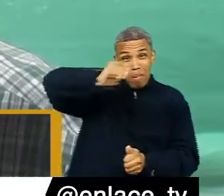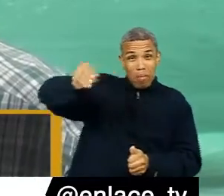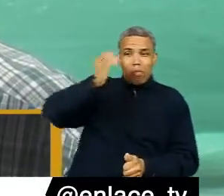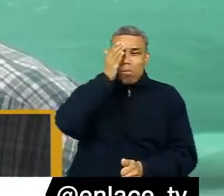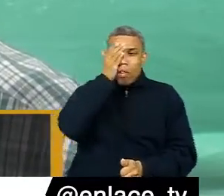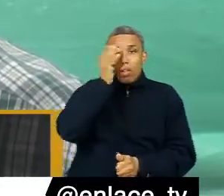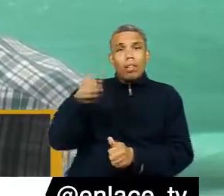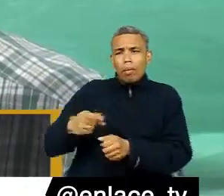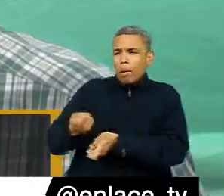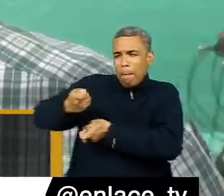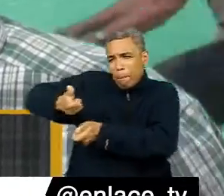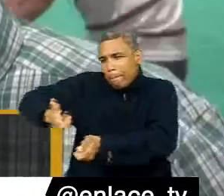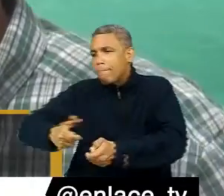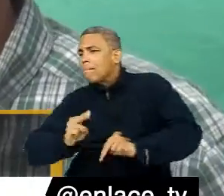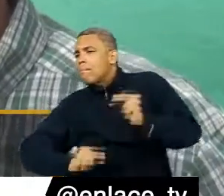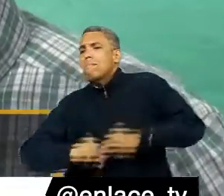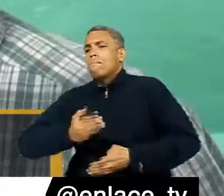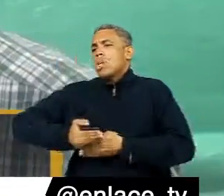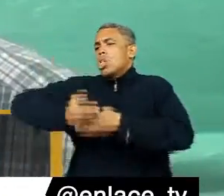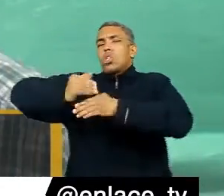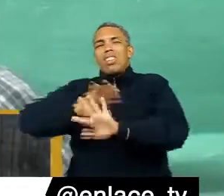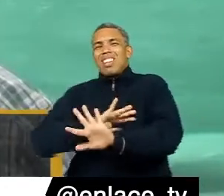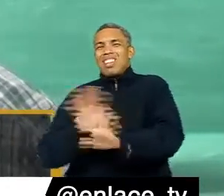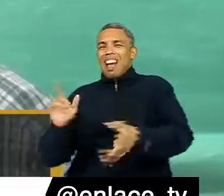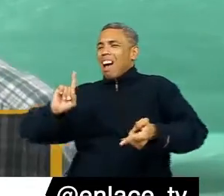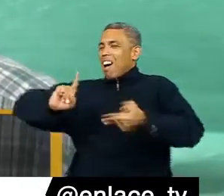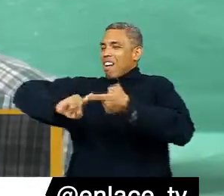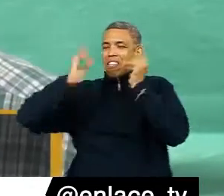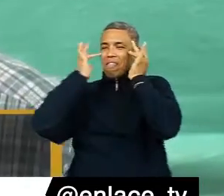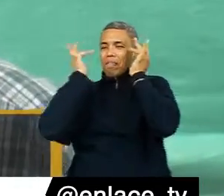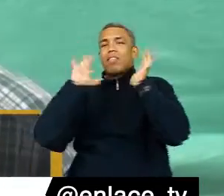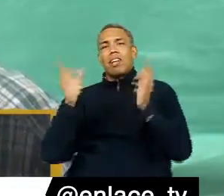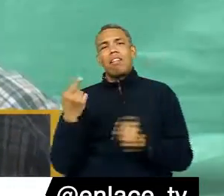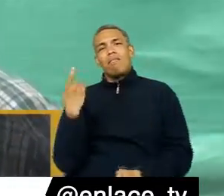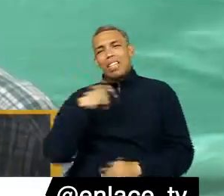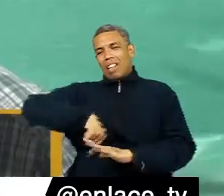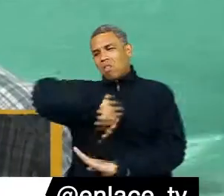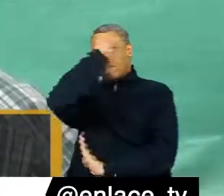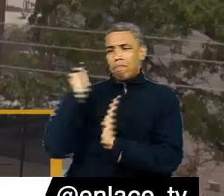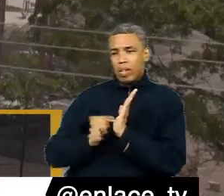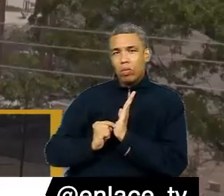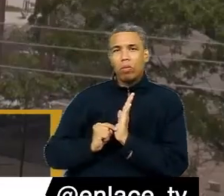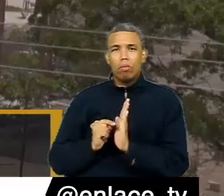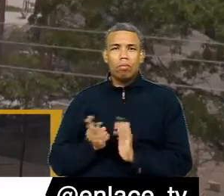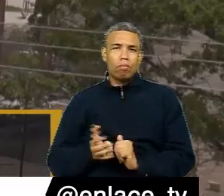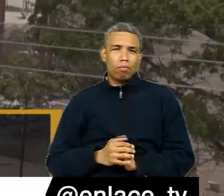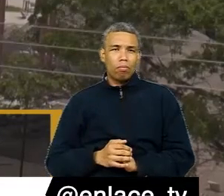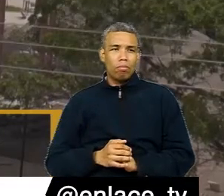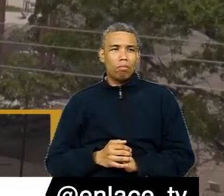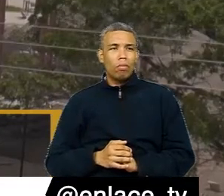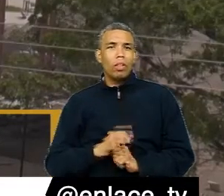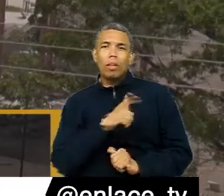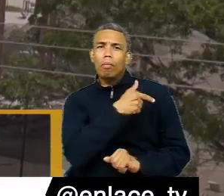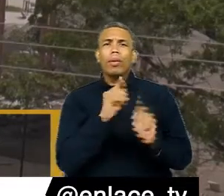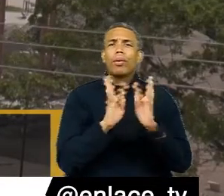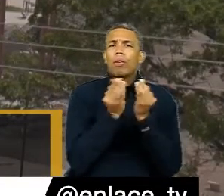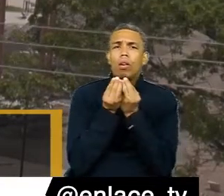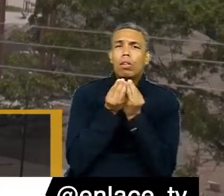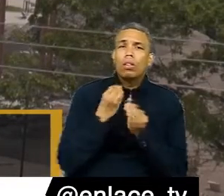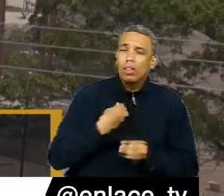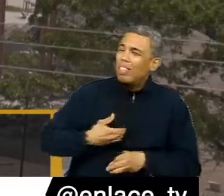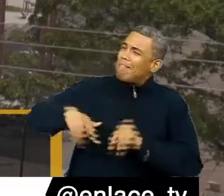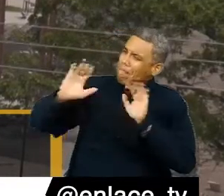pero aquí nosotros los comerciantes ya hemos pasado un oficio al señor alcalde para que por favor el señor alcalde sea la persona,